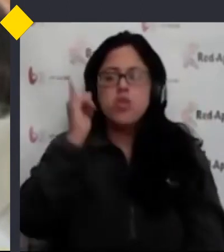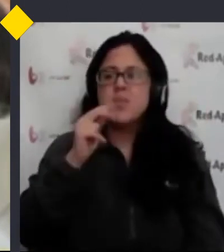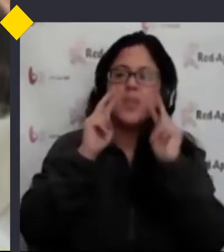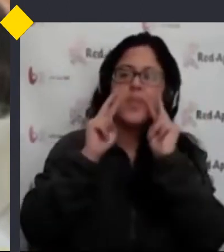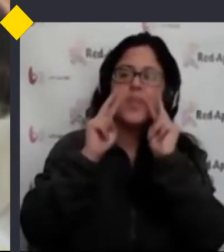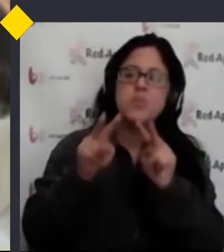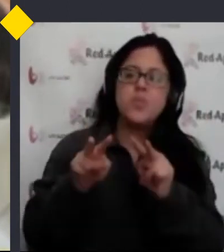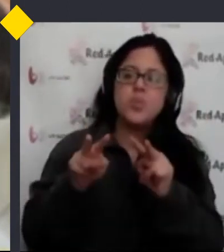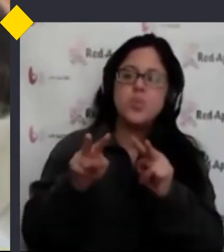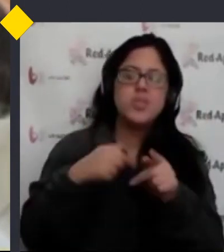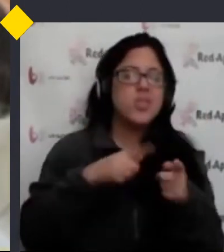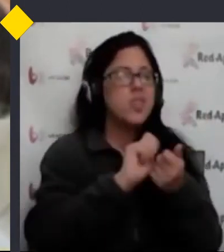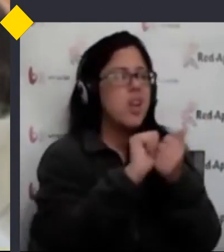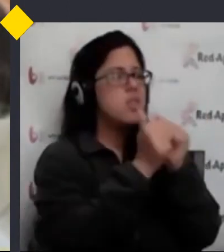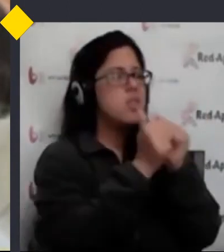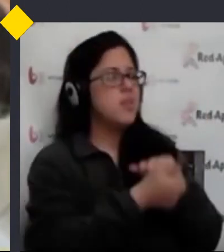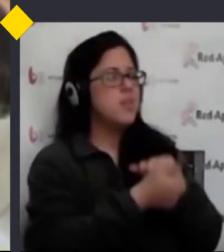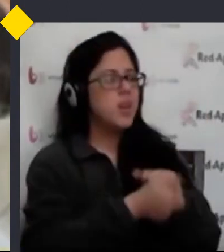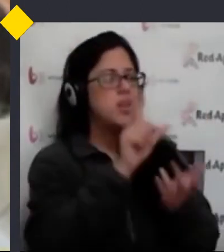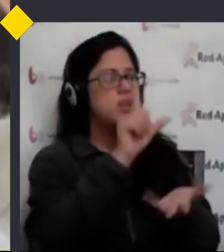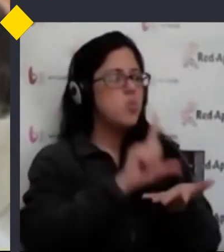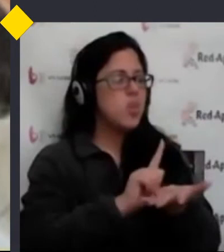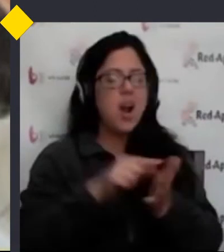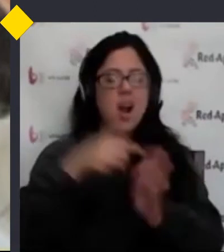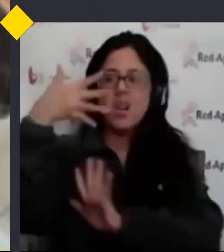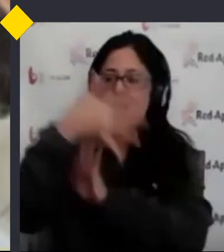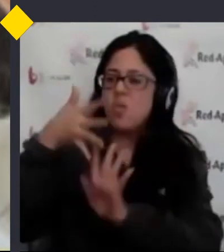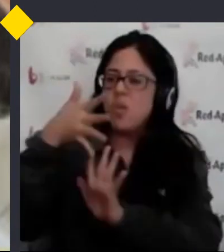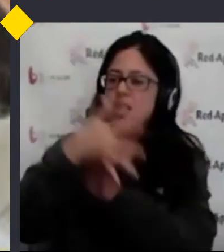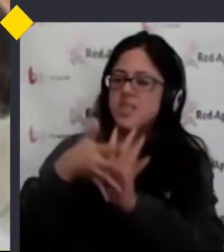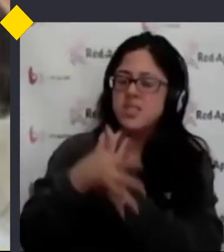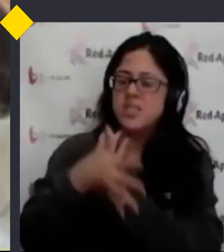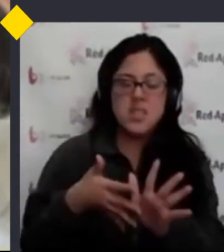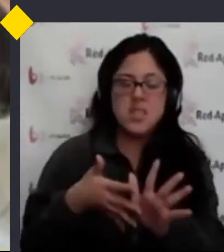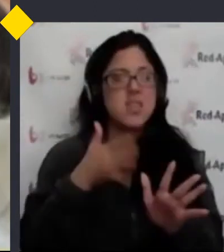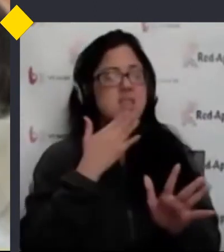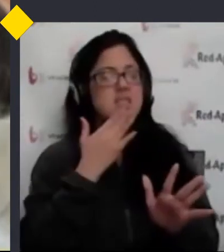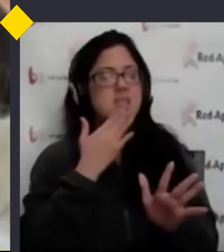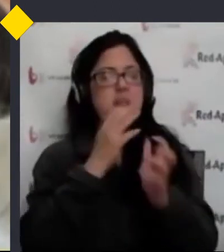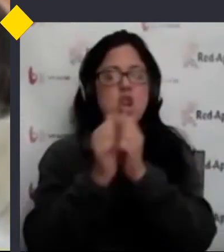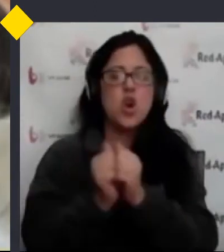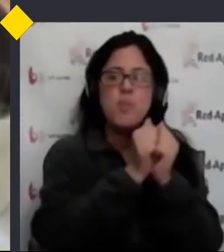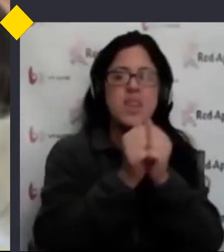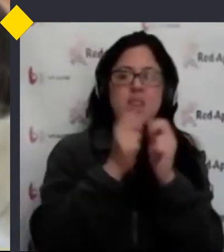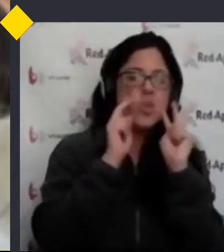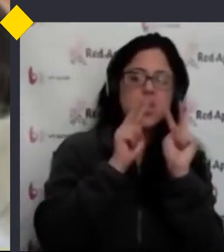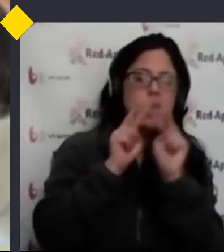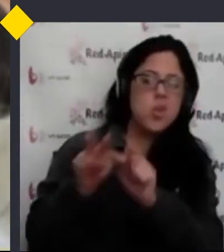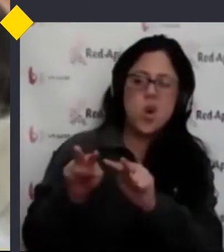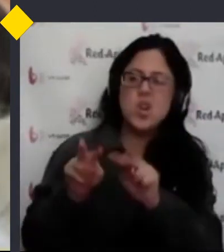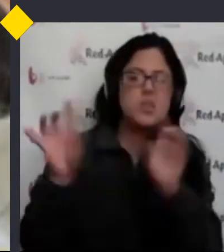que adaptar espacios, de que tengo que hacer lenguaje de señas, que los pares de ellos no los conocen, no se van a poder